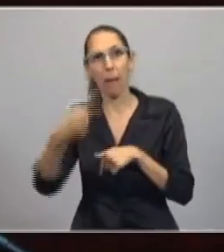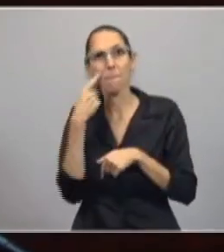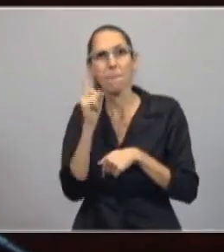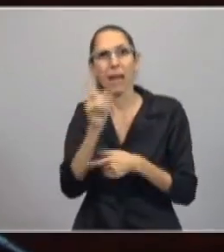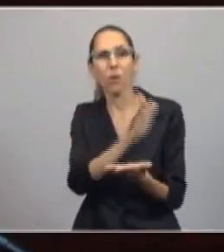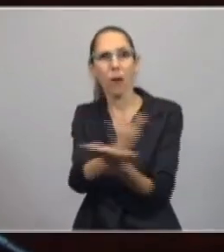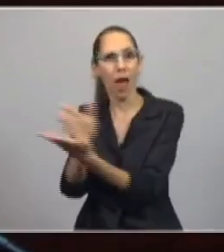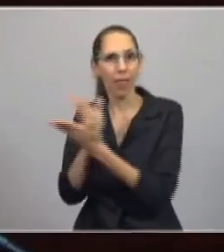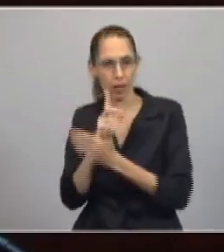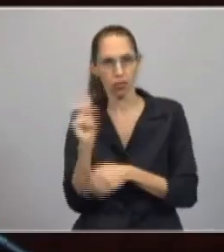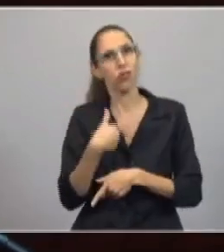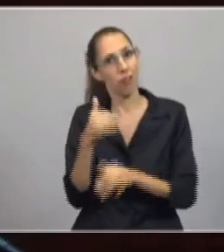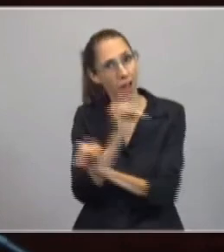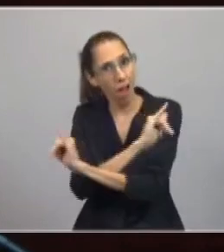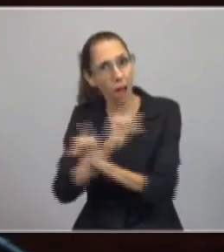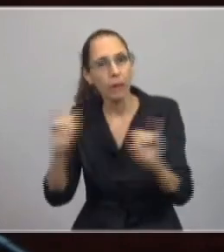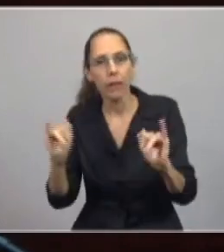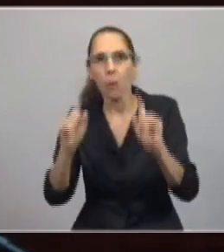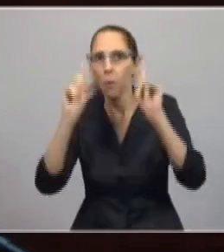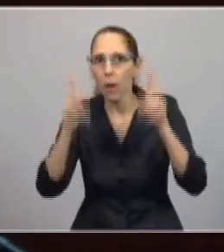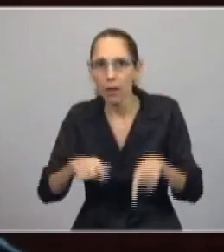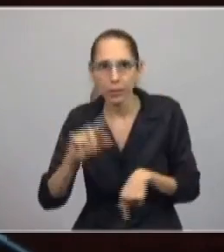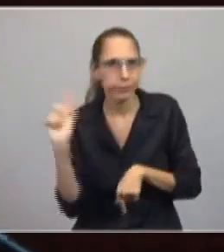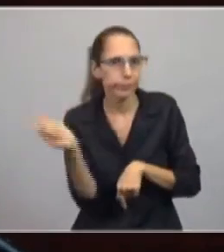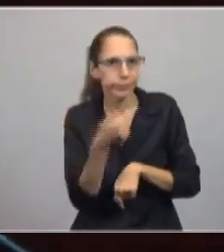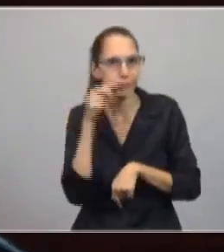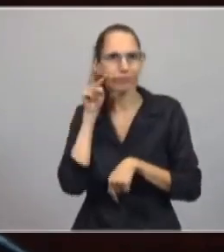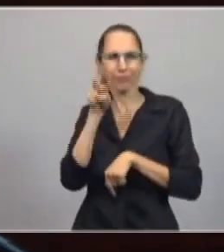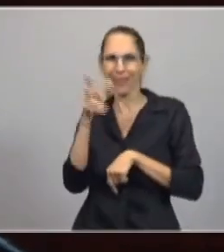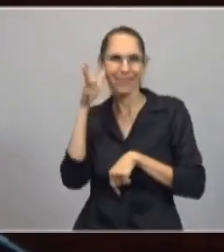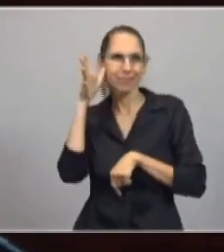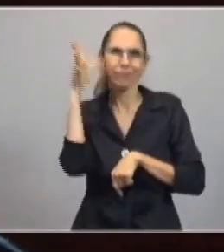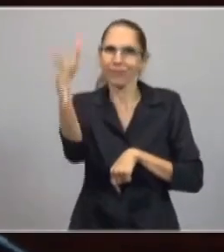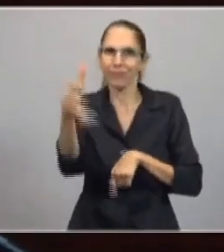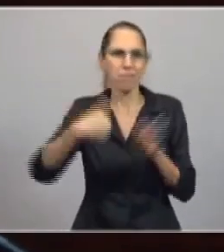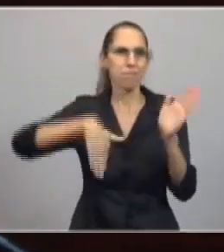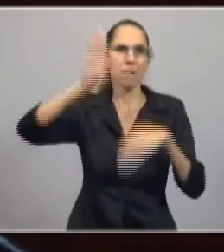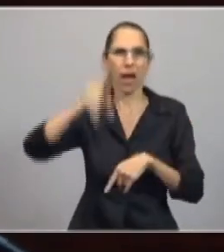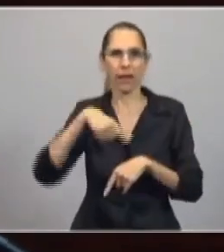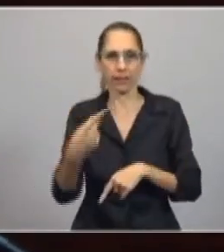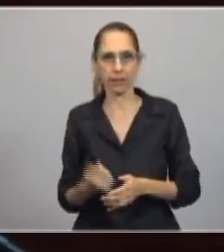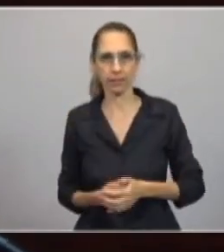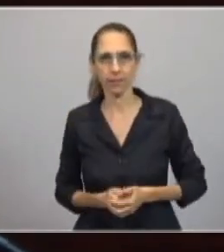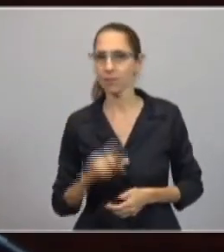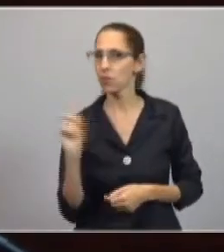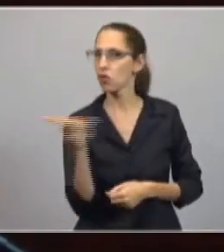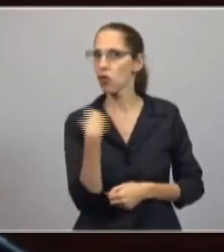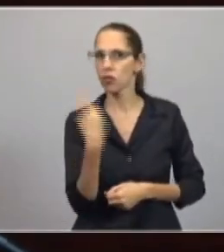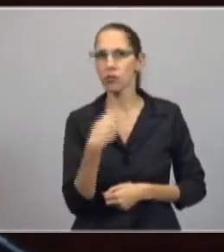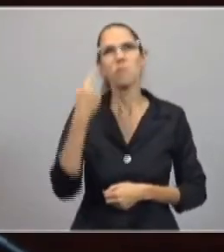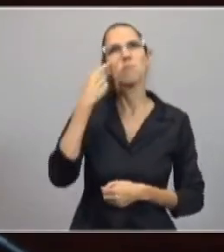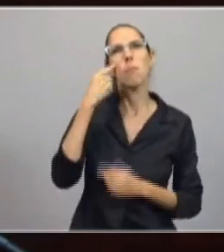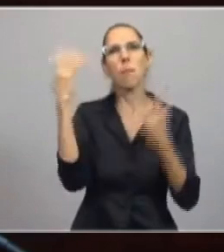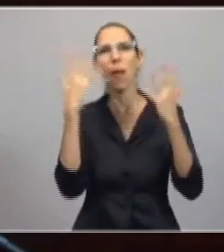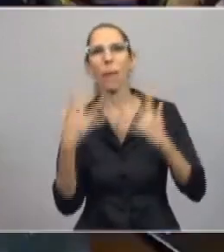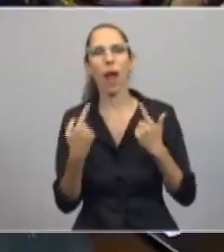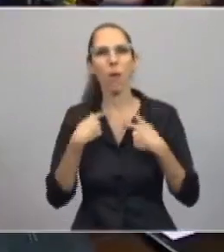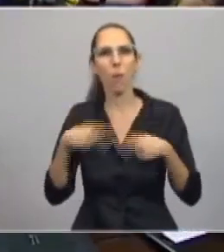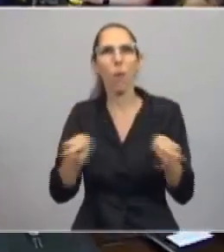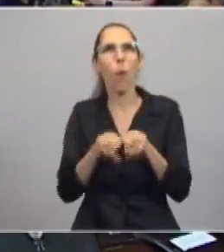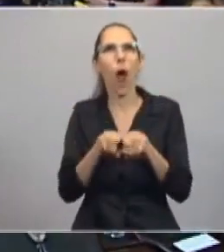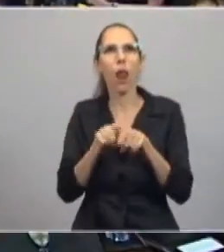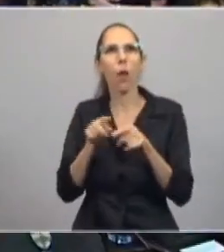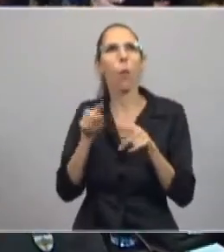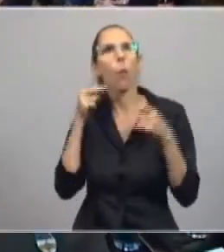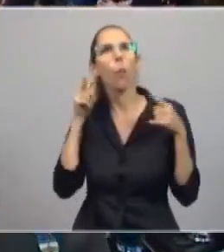nos quedamos cortos frente a este espectáculo de crueldad. No estábamos preparados para ser un escudo. Queríamos